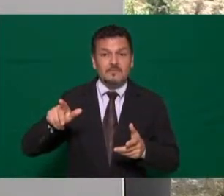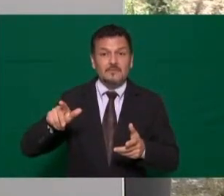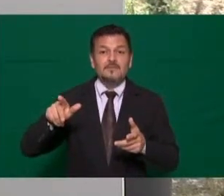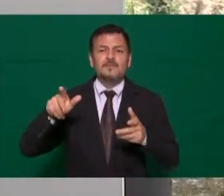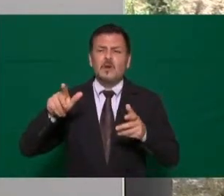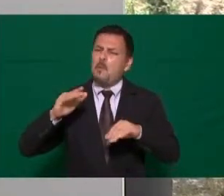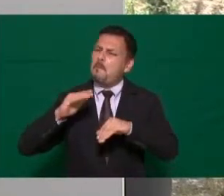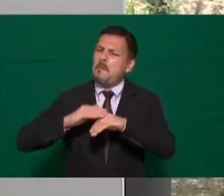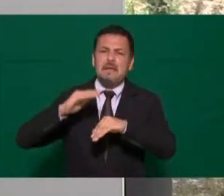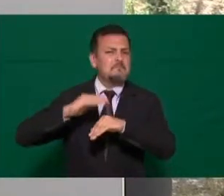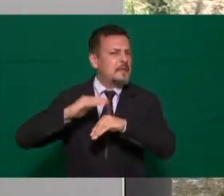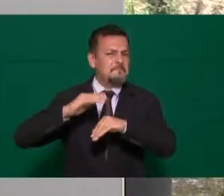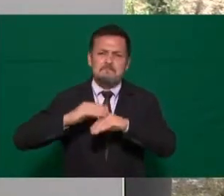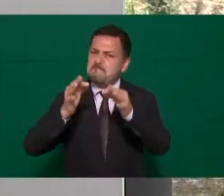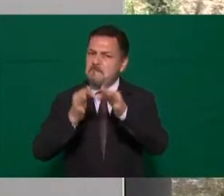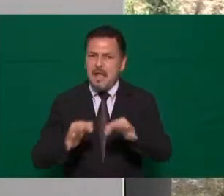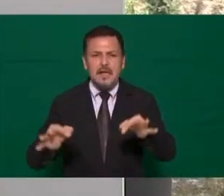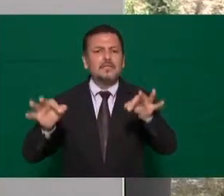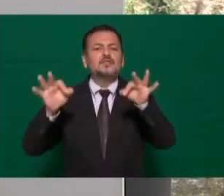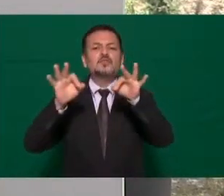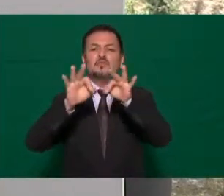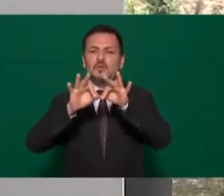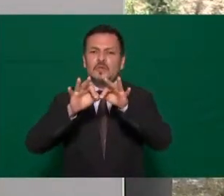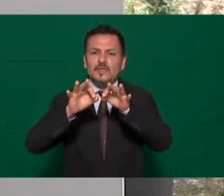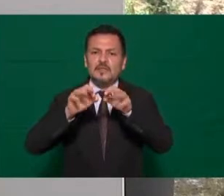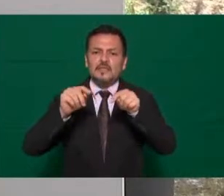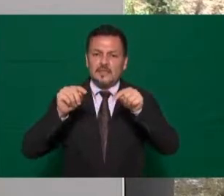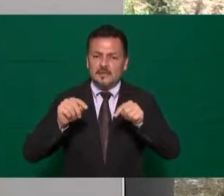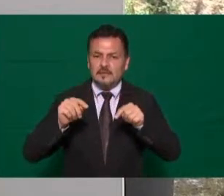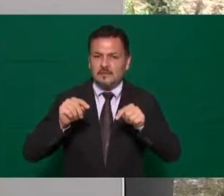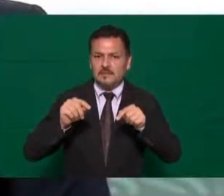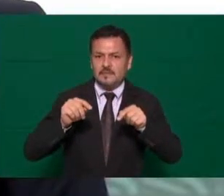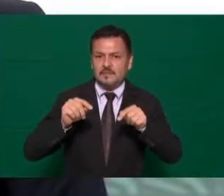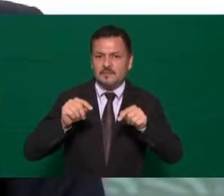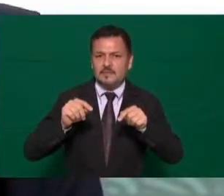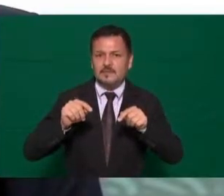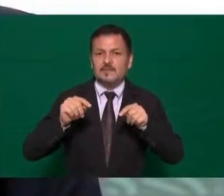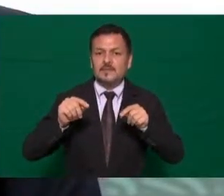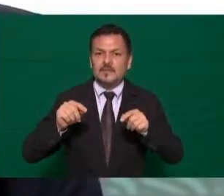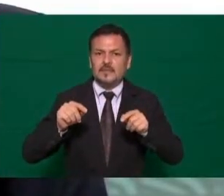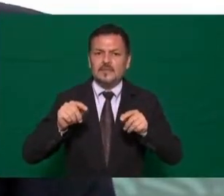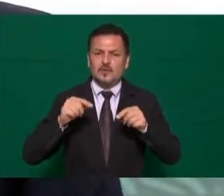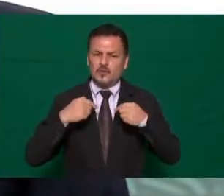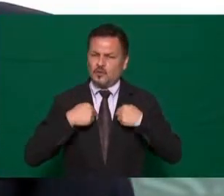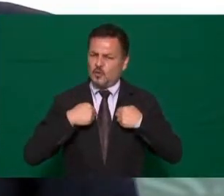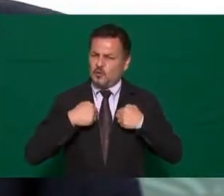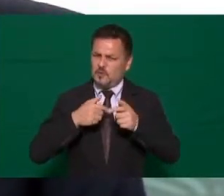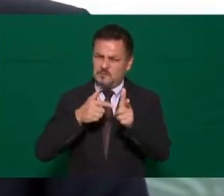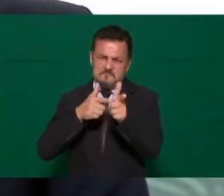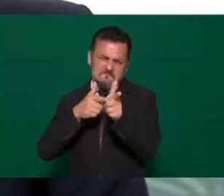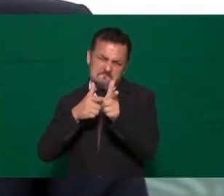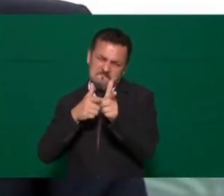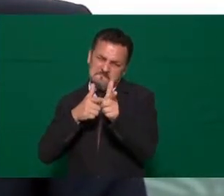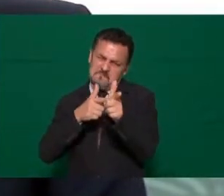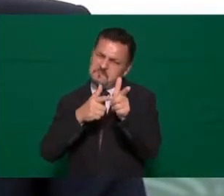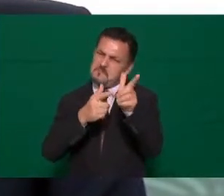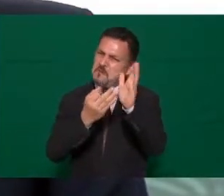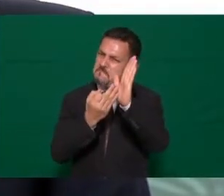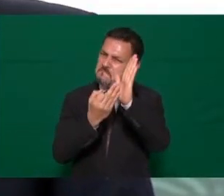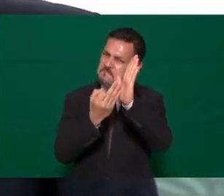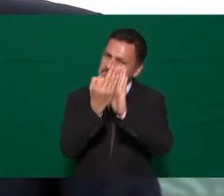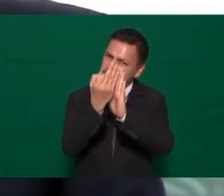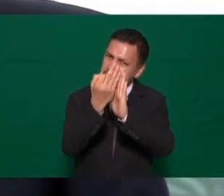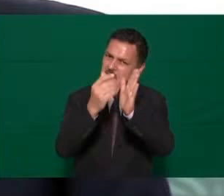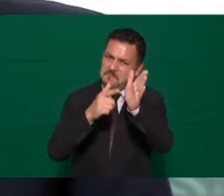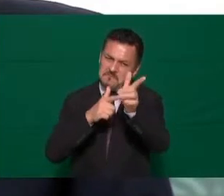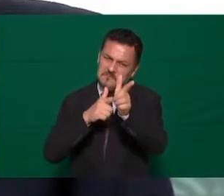lo más importante de todo es mantener el rumbo